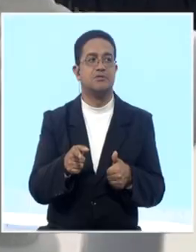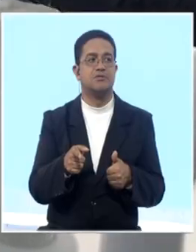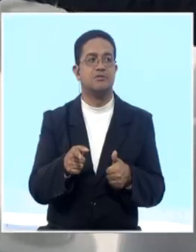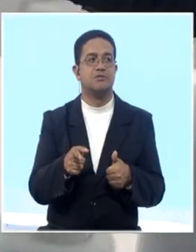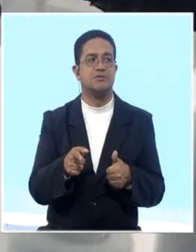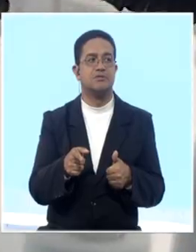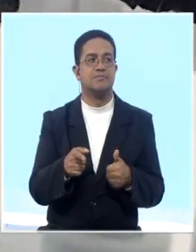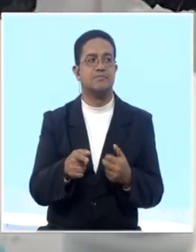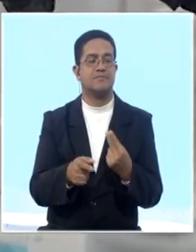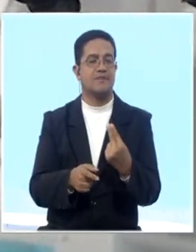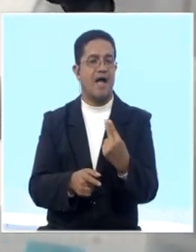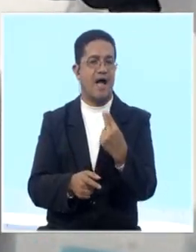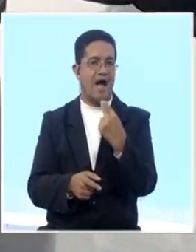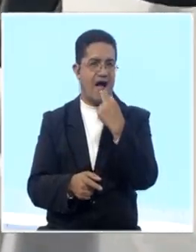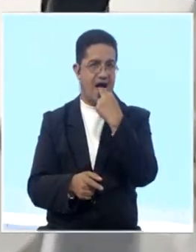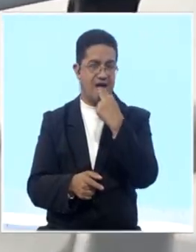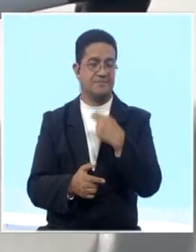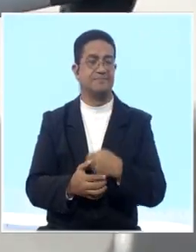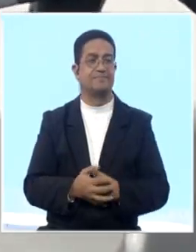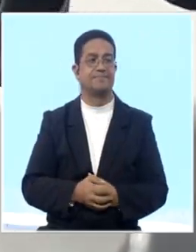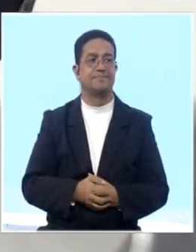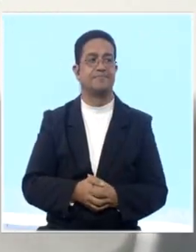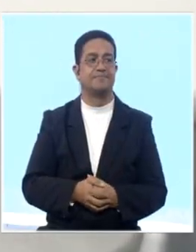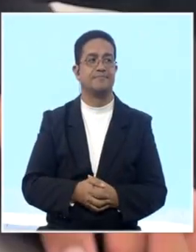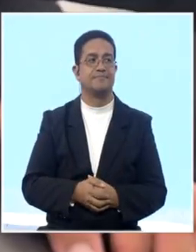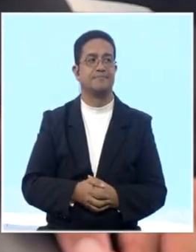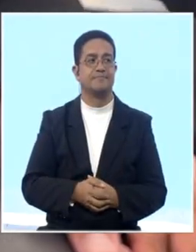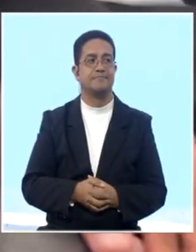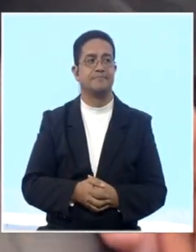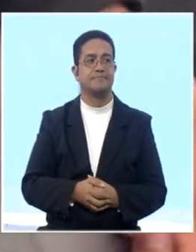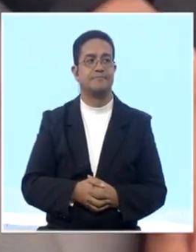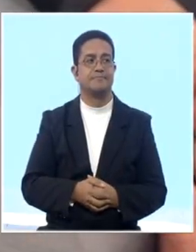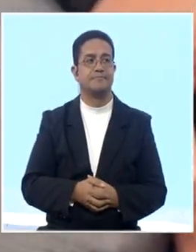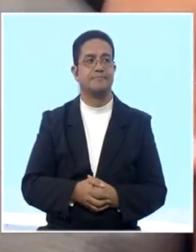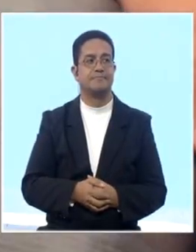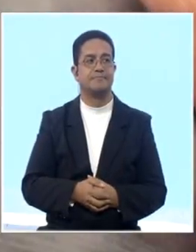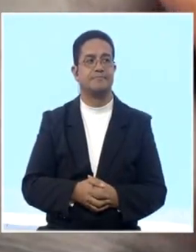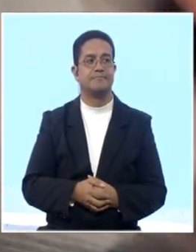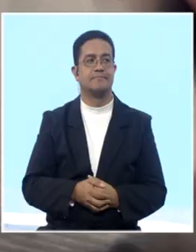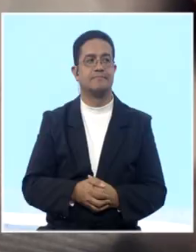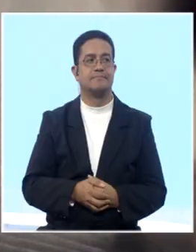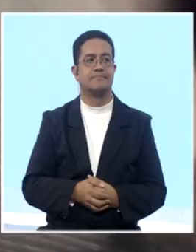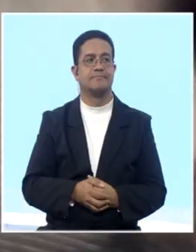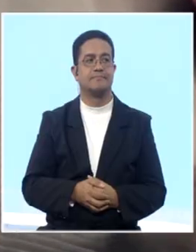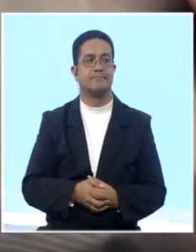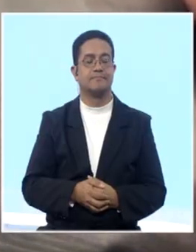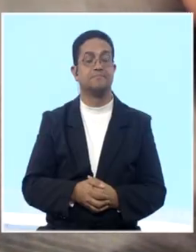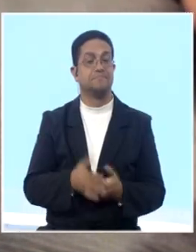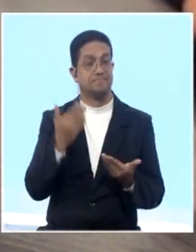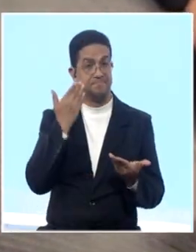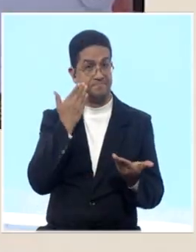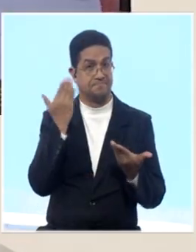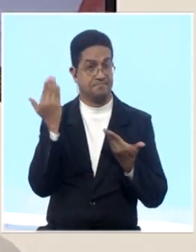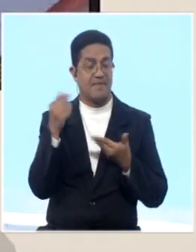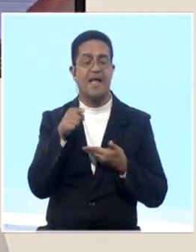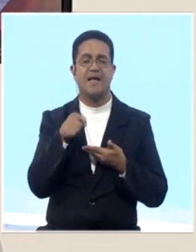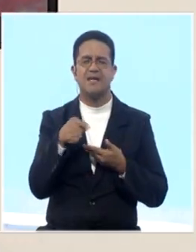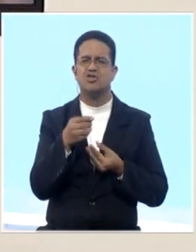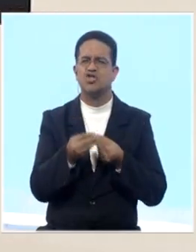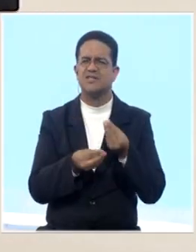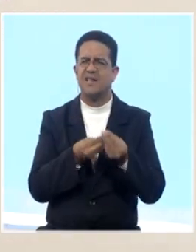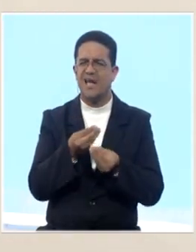inferior. Tenemos la preparación del paciente, tenemos todo lo que se va realizando, y bueno, esto es un procedimiento que se